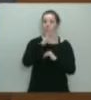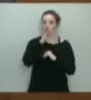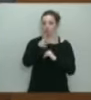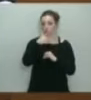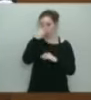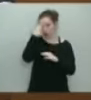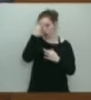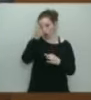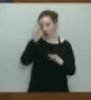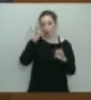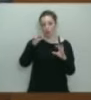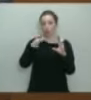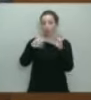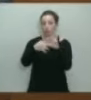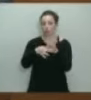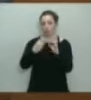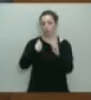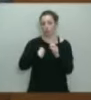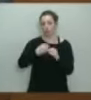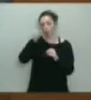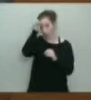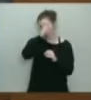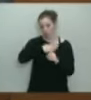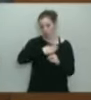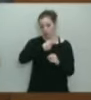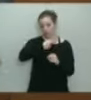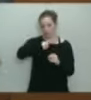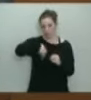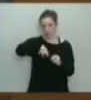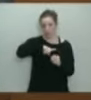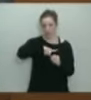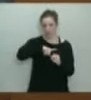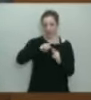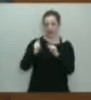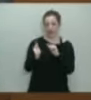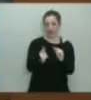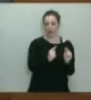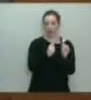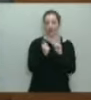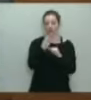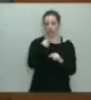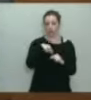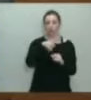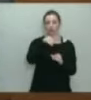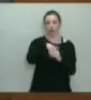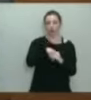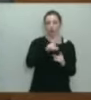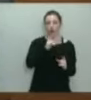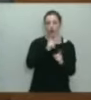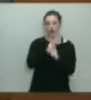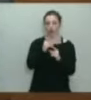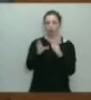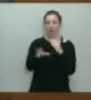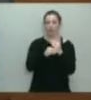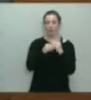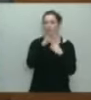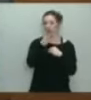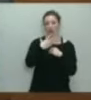coherencia con la postura que hemos mantenido, ya digo, a lo largo del debate y la ponencia, votaremos en contra de las enmiendas porque entiendo que no